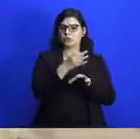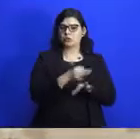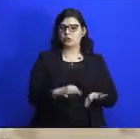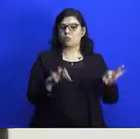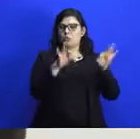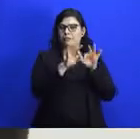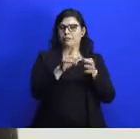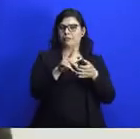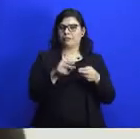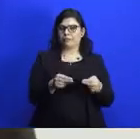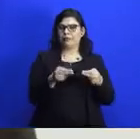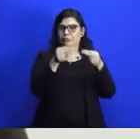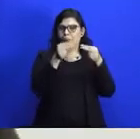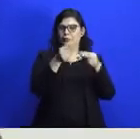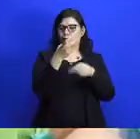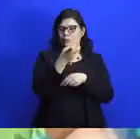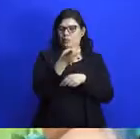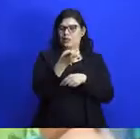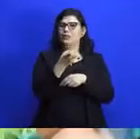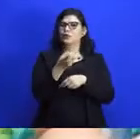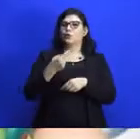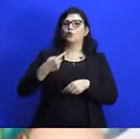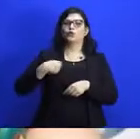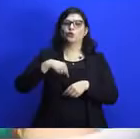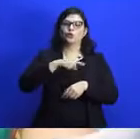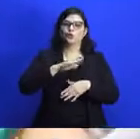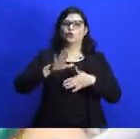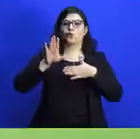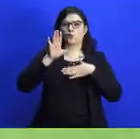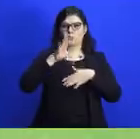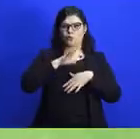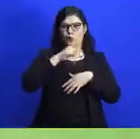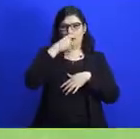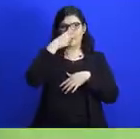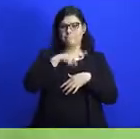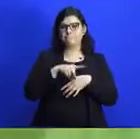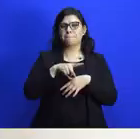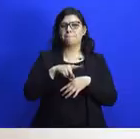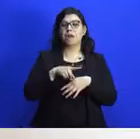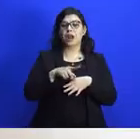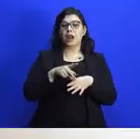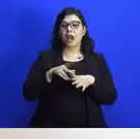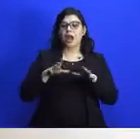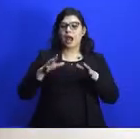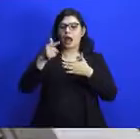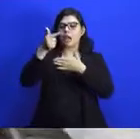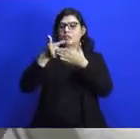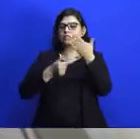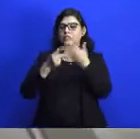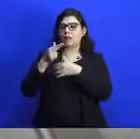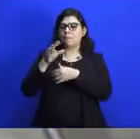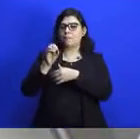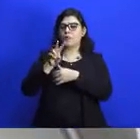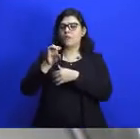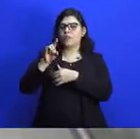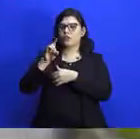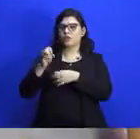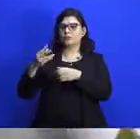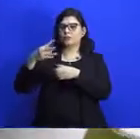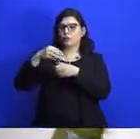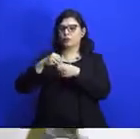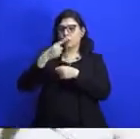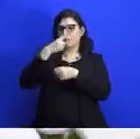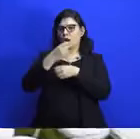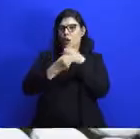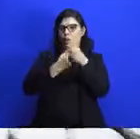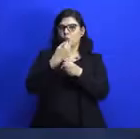nuestro negocio. Es por ello que estamos comprometidos con promover una base de proveedores incluyente y generadora de